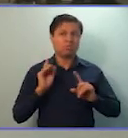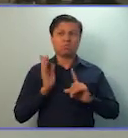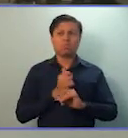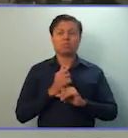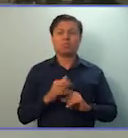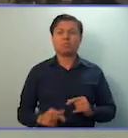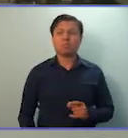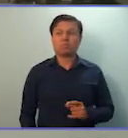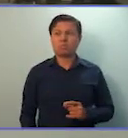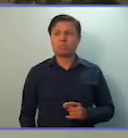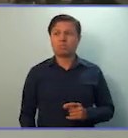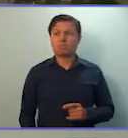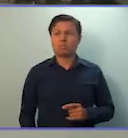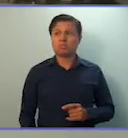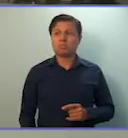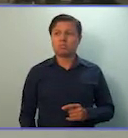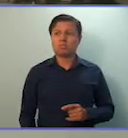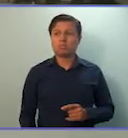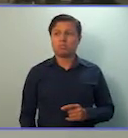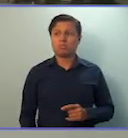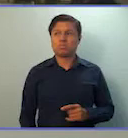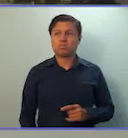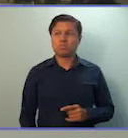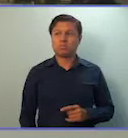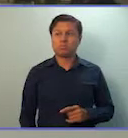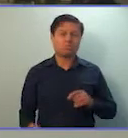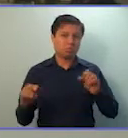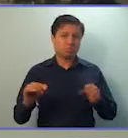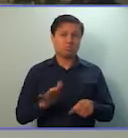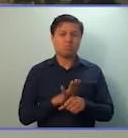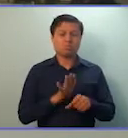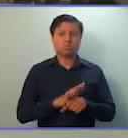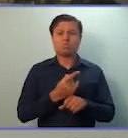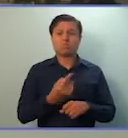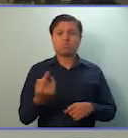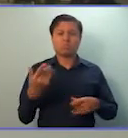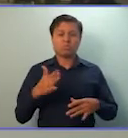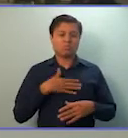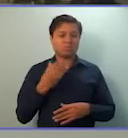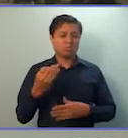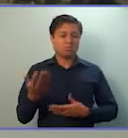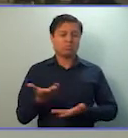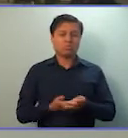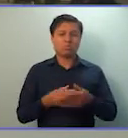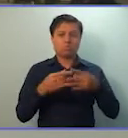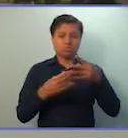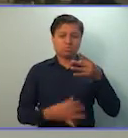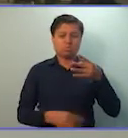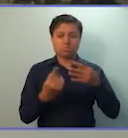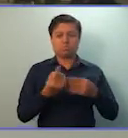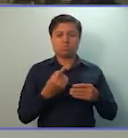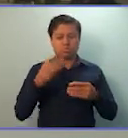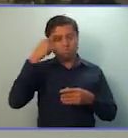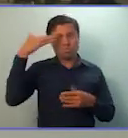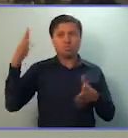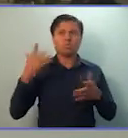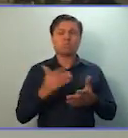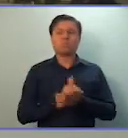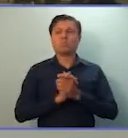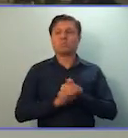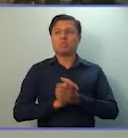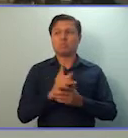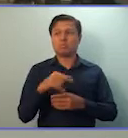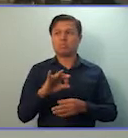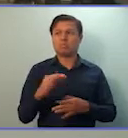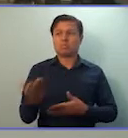sino si no se lograron completar la totalidad de personas que tenían que haber enviado los partidos políticos se procedió el sorteo entonces ahí